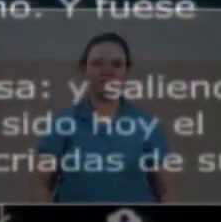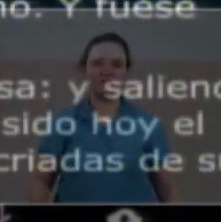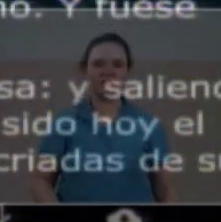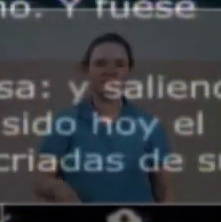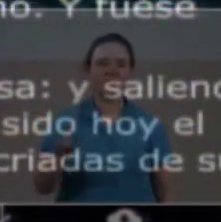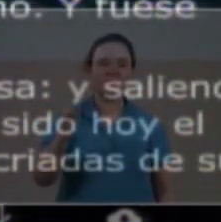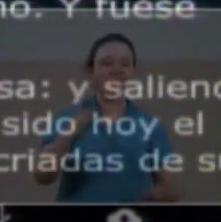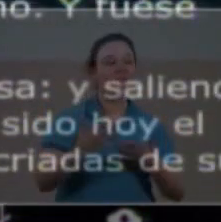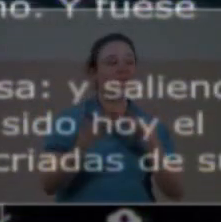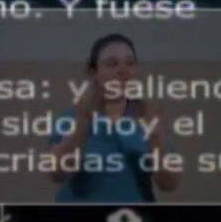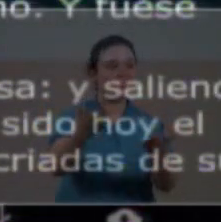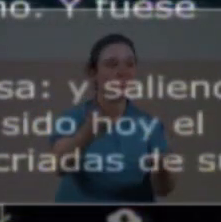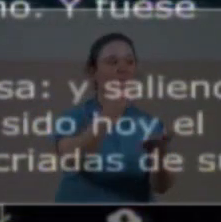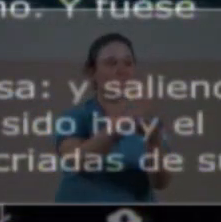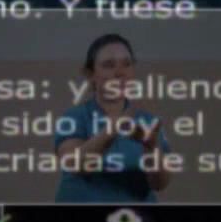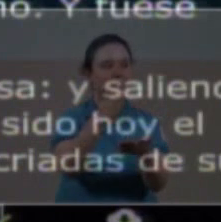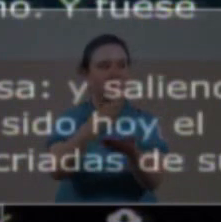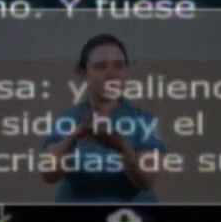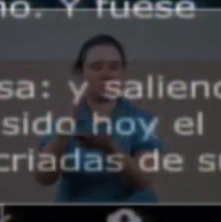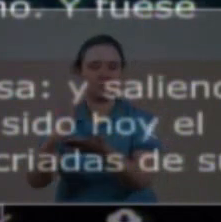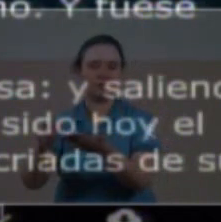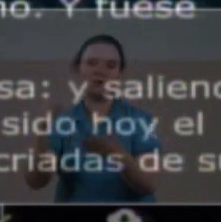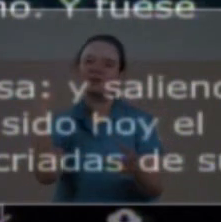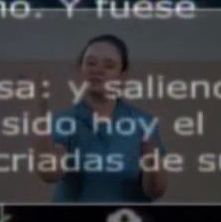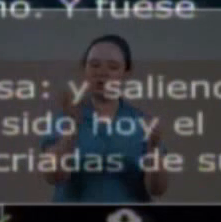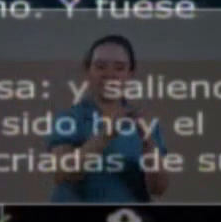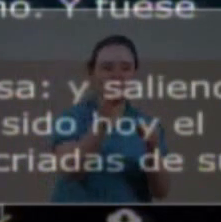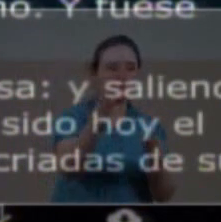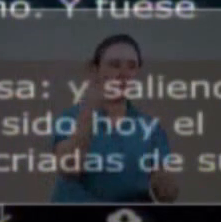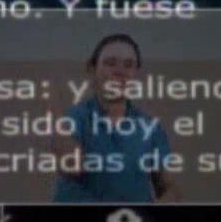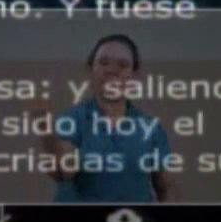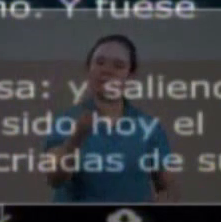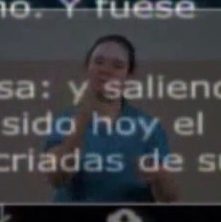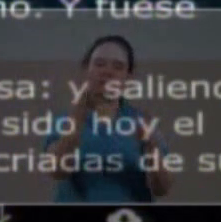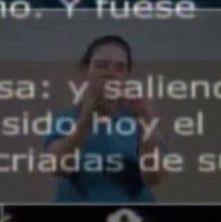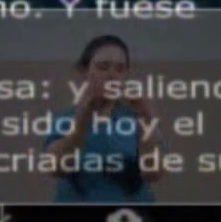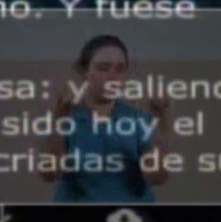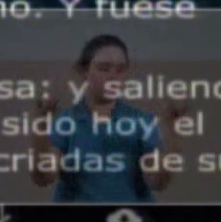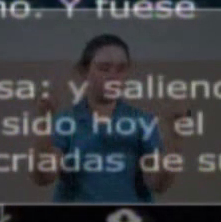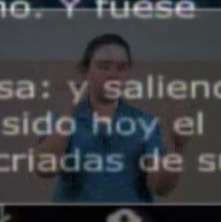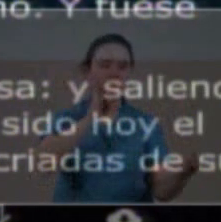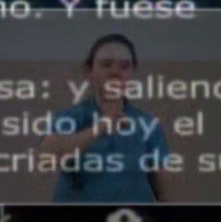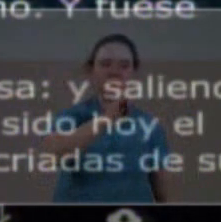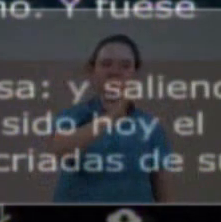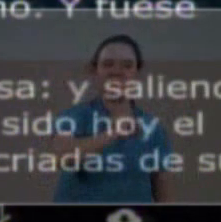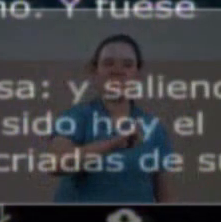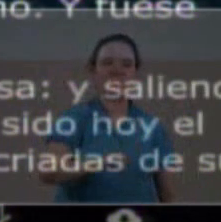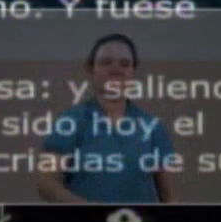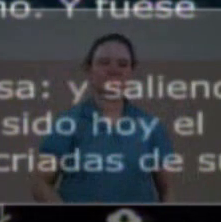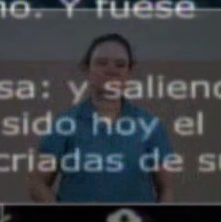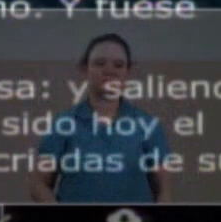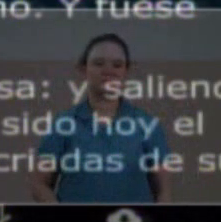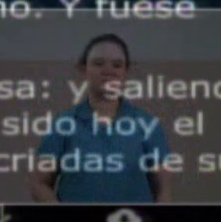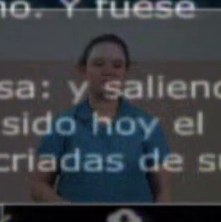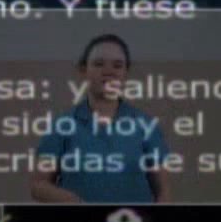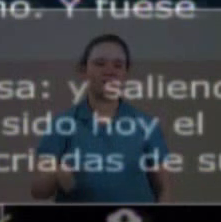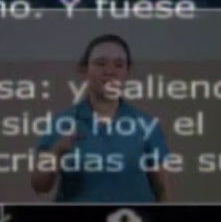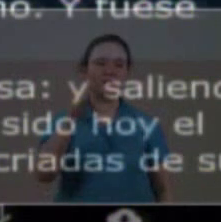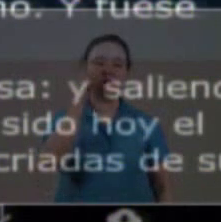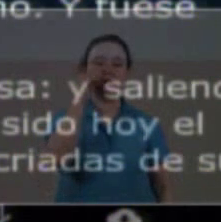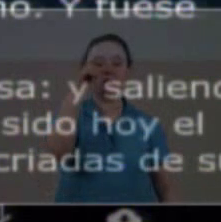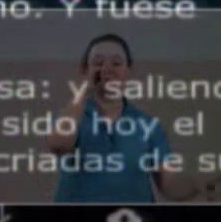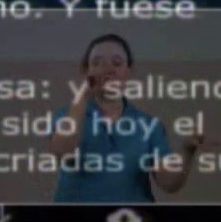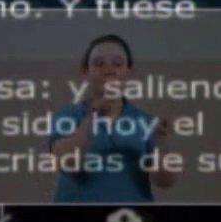Y repartió a todo el pueblo y a toda la multitud de Israel, así a hombres como a